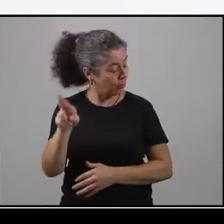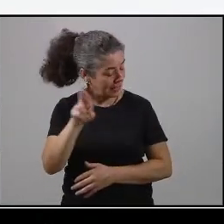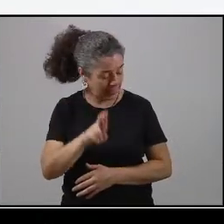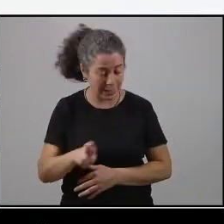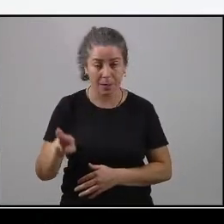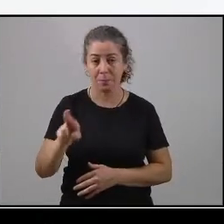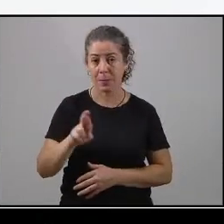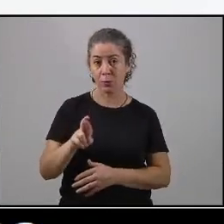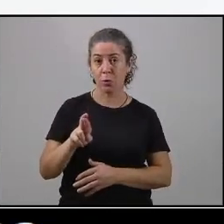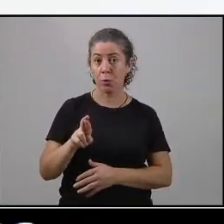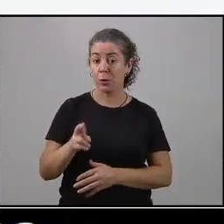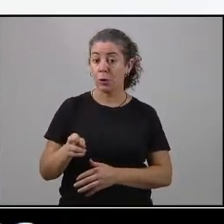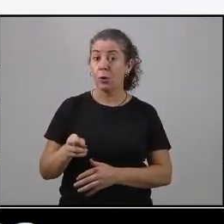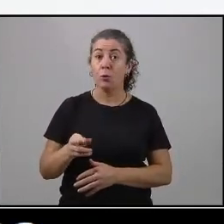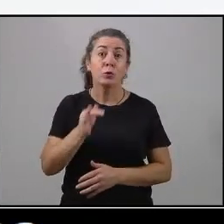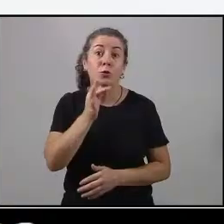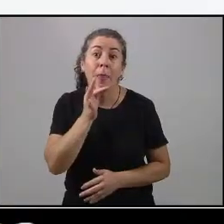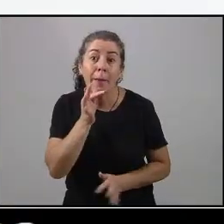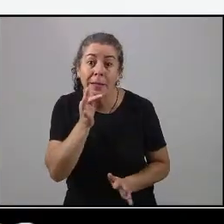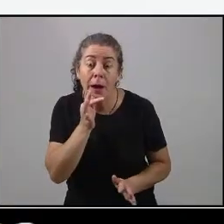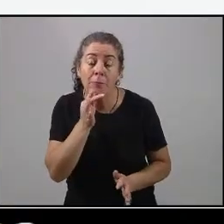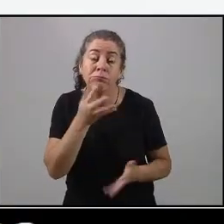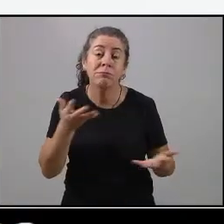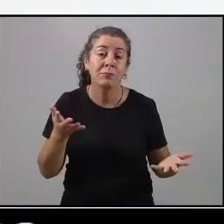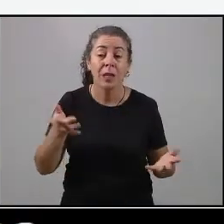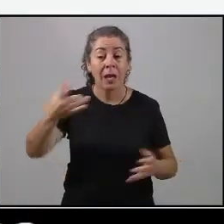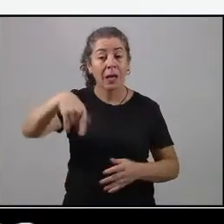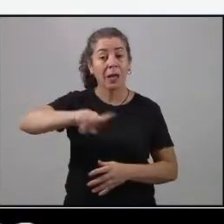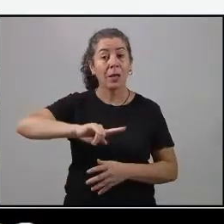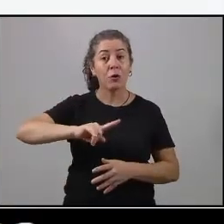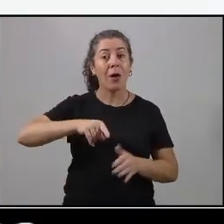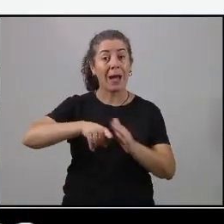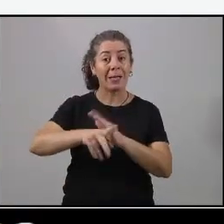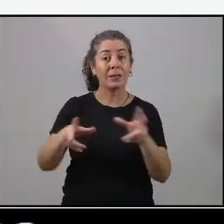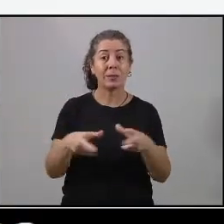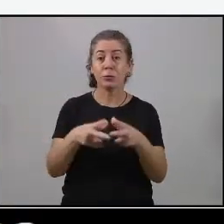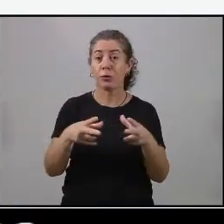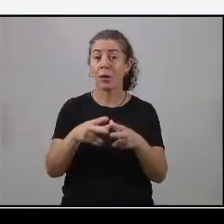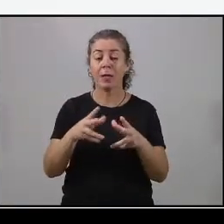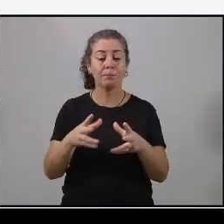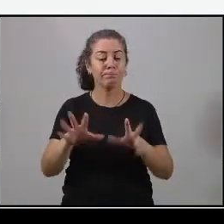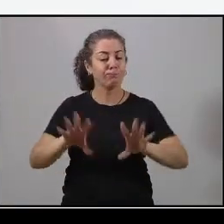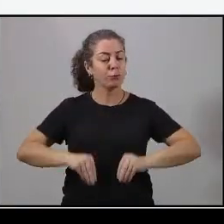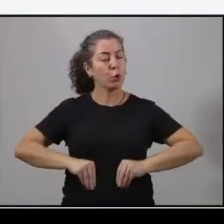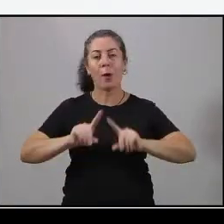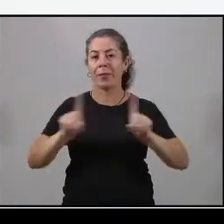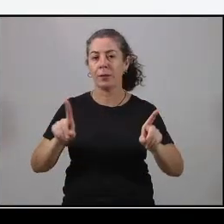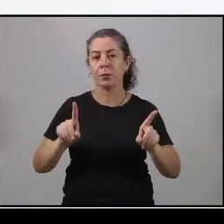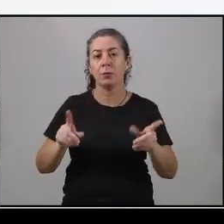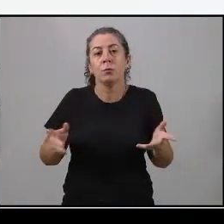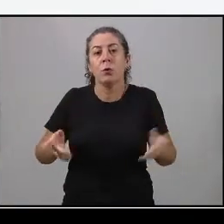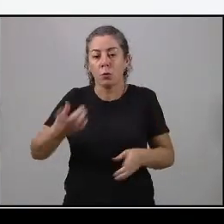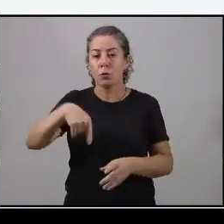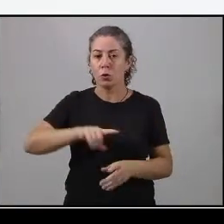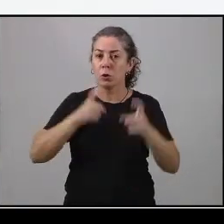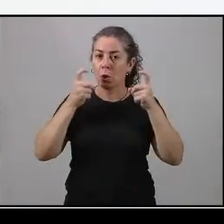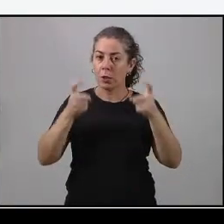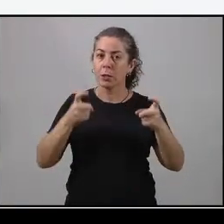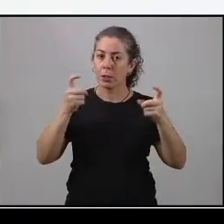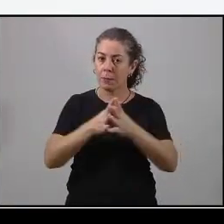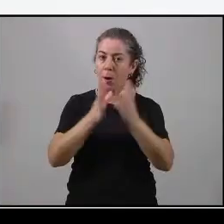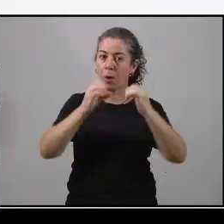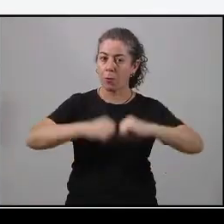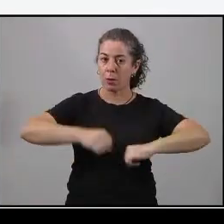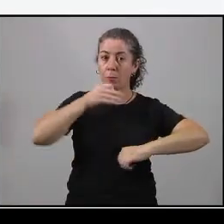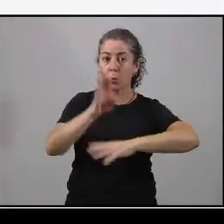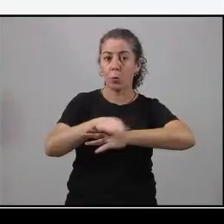está en vigor porque no ha sido aceptada por los agentes sociales. Por lo tanto, predisposición desde un primer momento para cuidar de lo